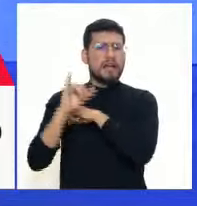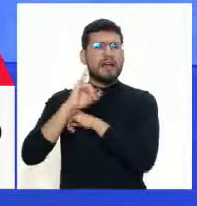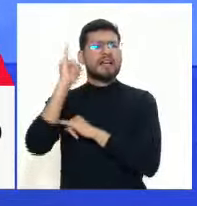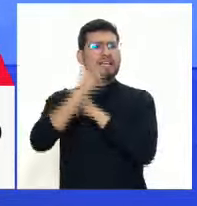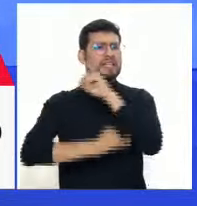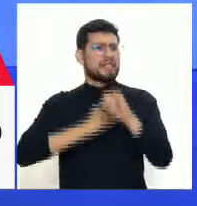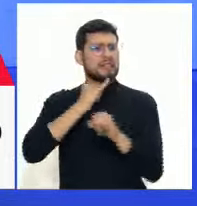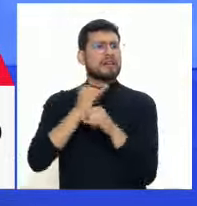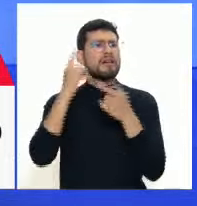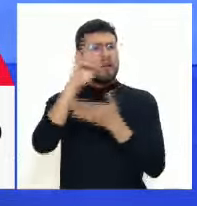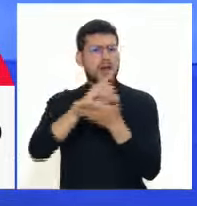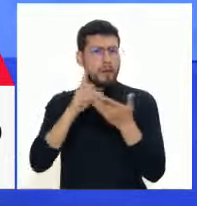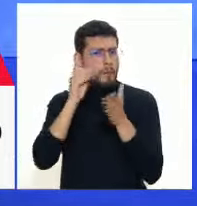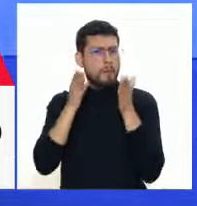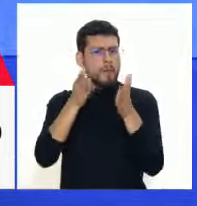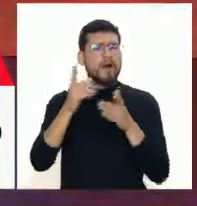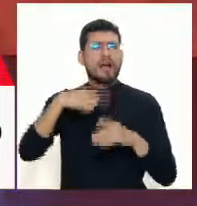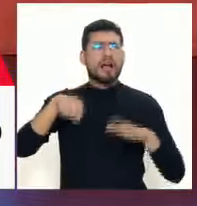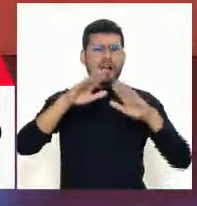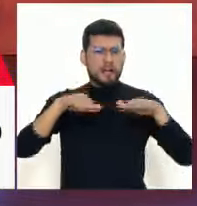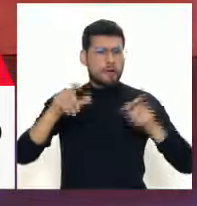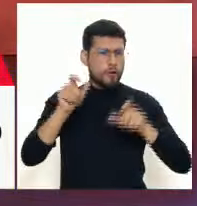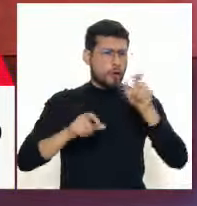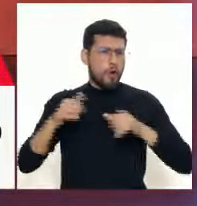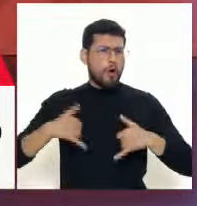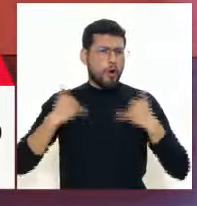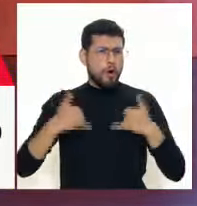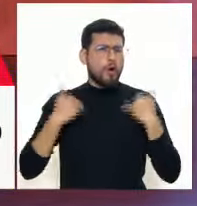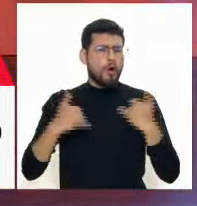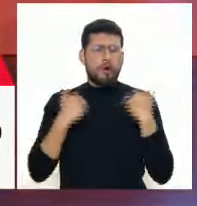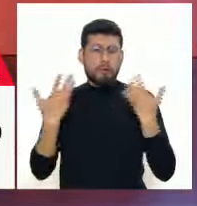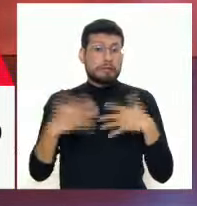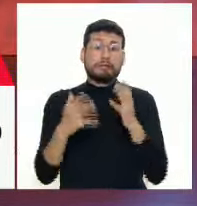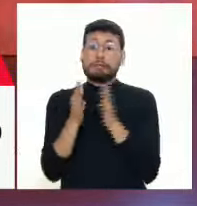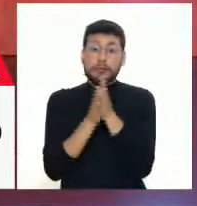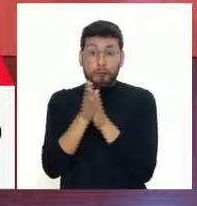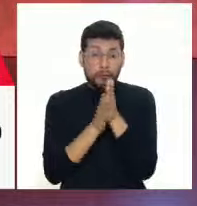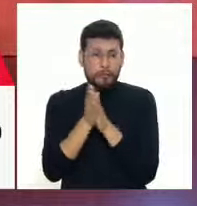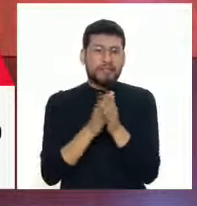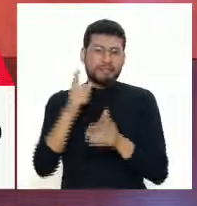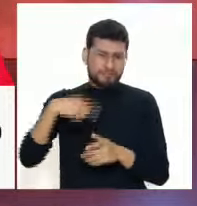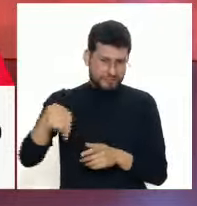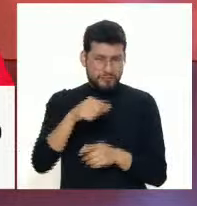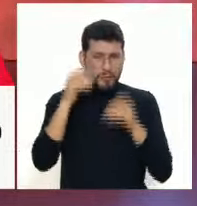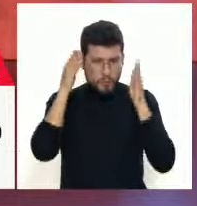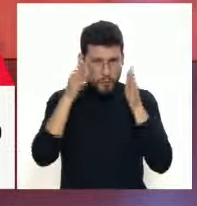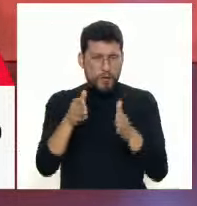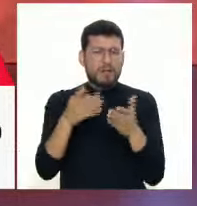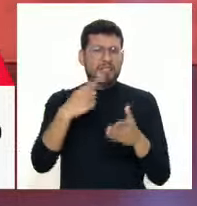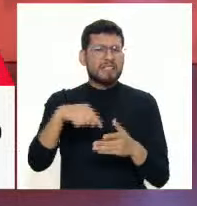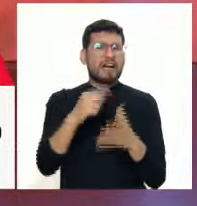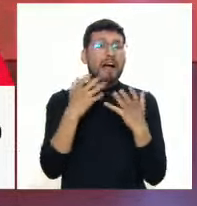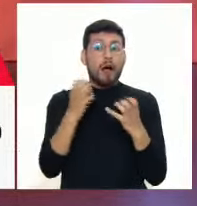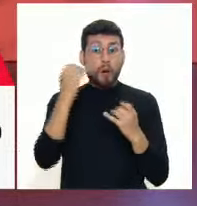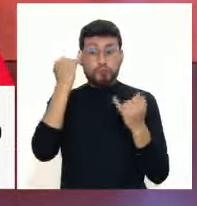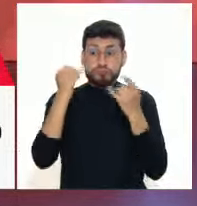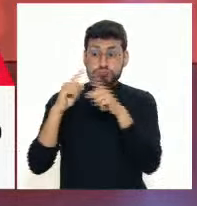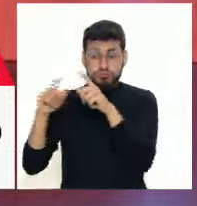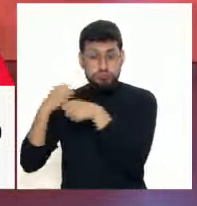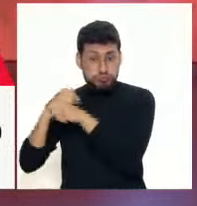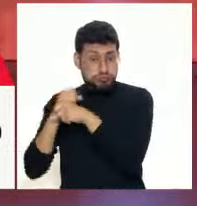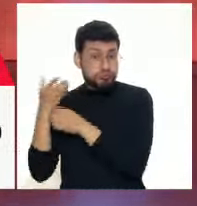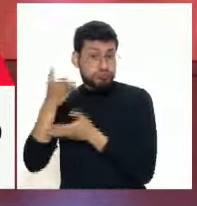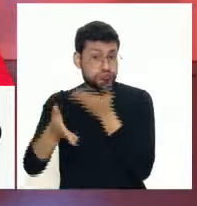internacional diseñada para el público más exigente, para los niños y los adolescentes, generadores de